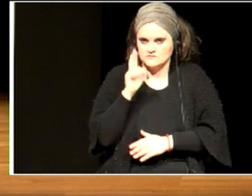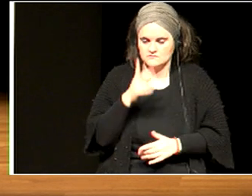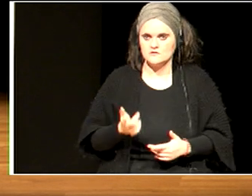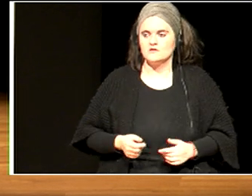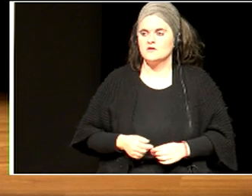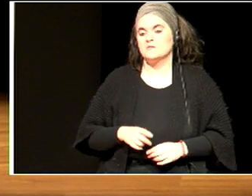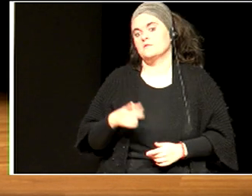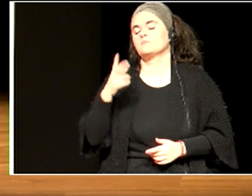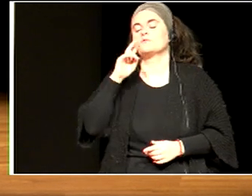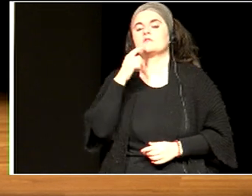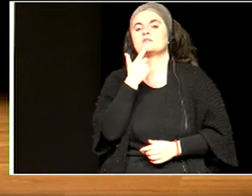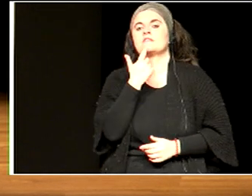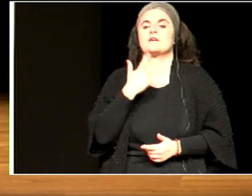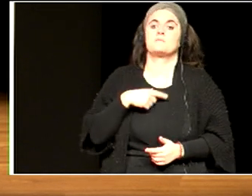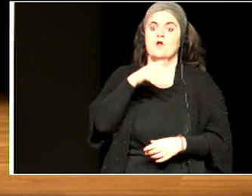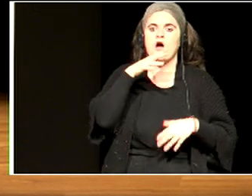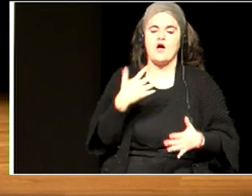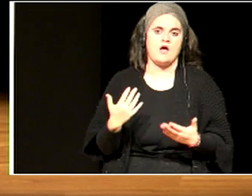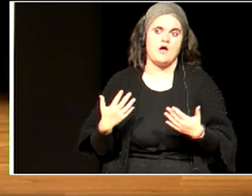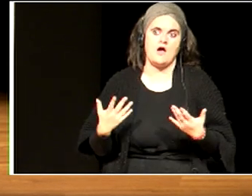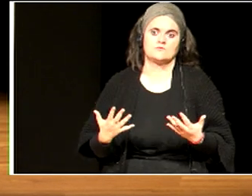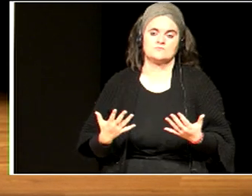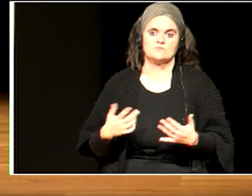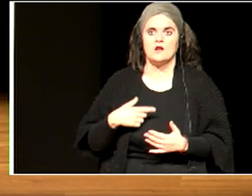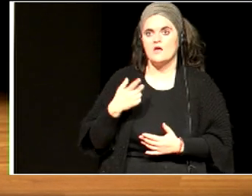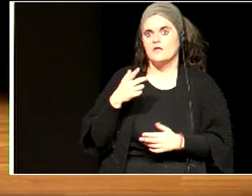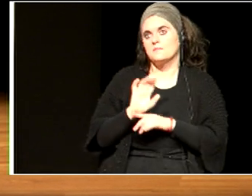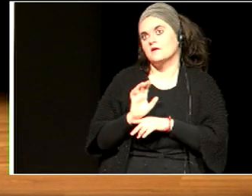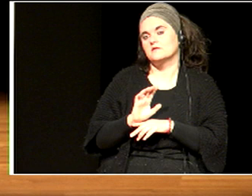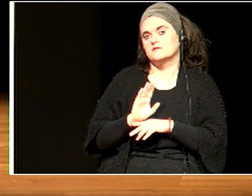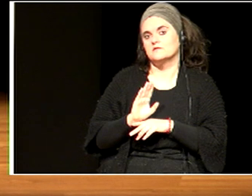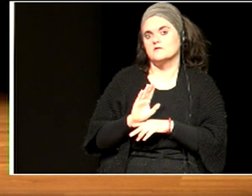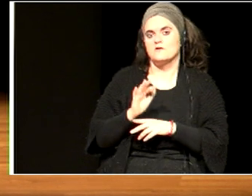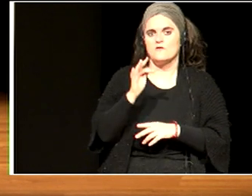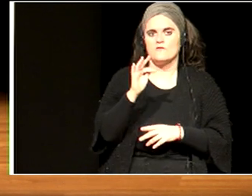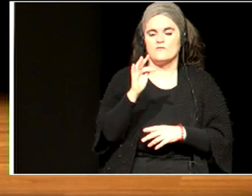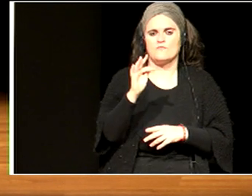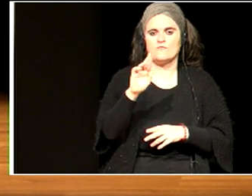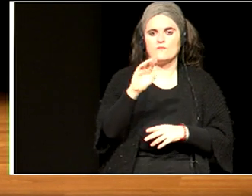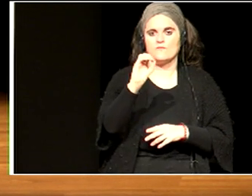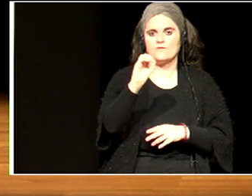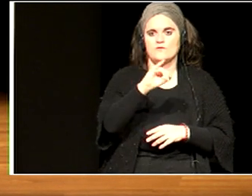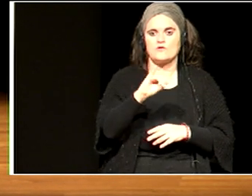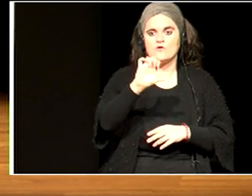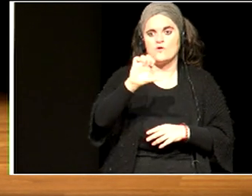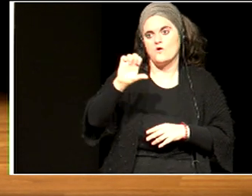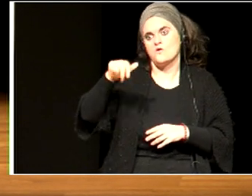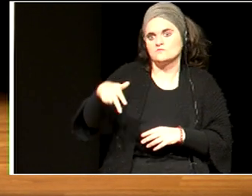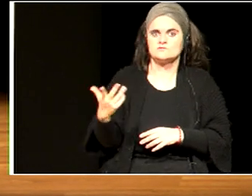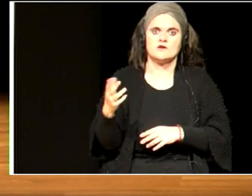brave y vayan a iu y frozen que con el cambio climático nos dónde va a ir pero